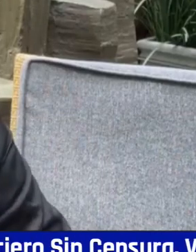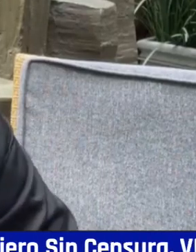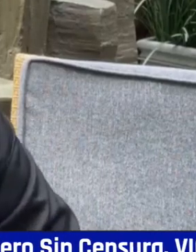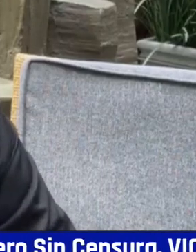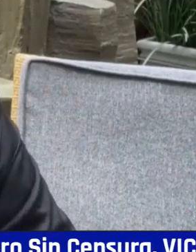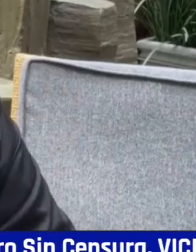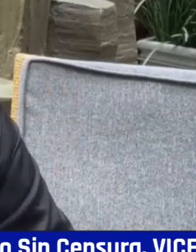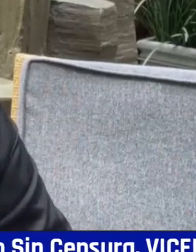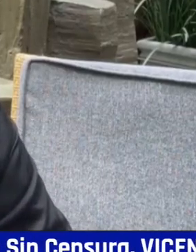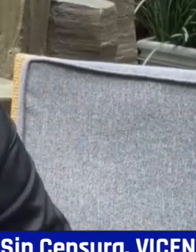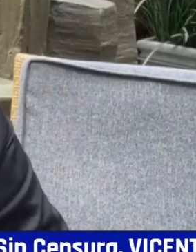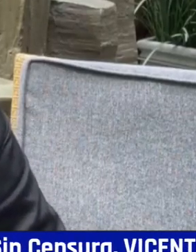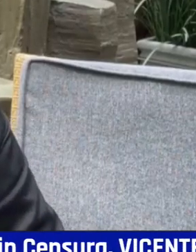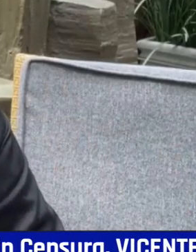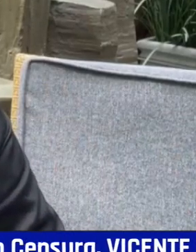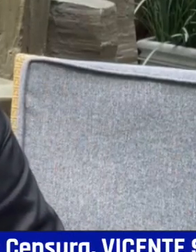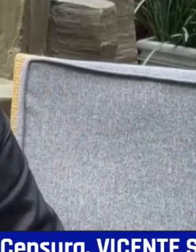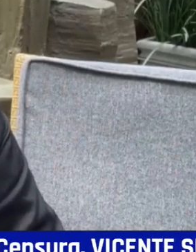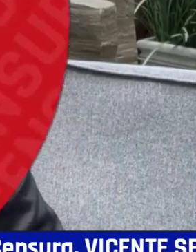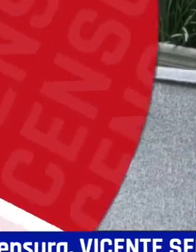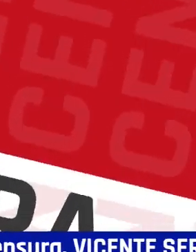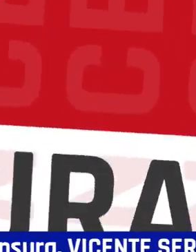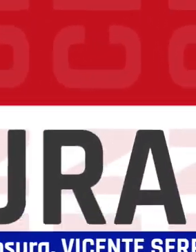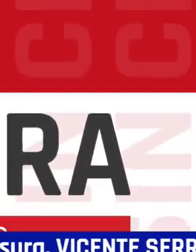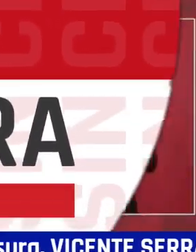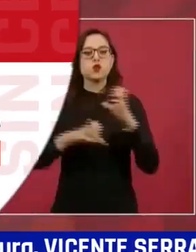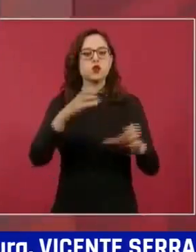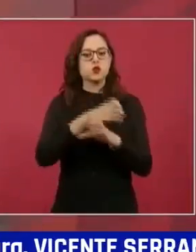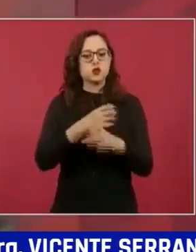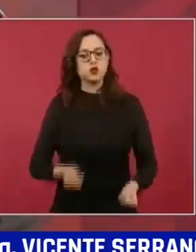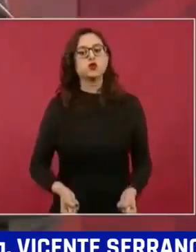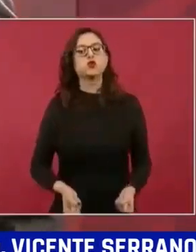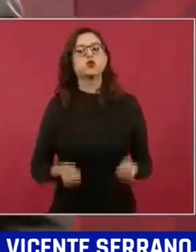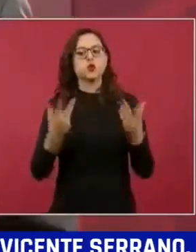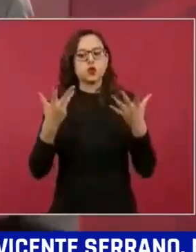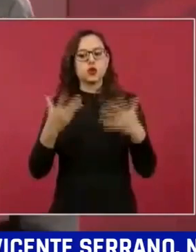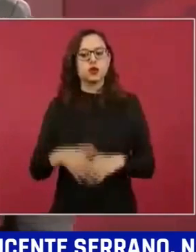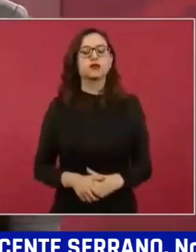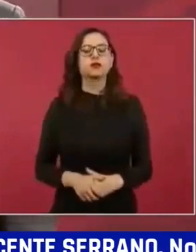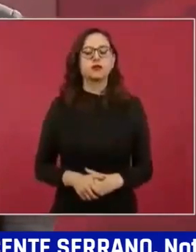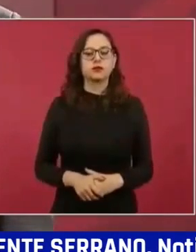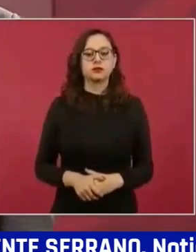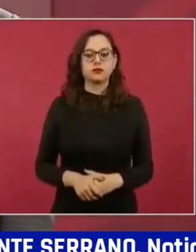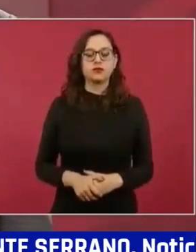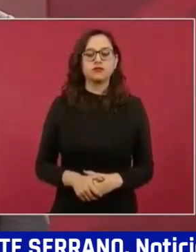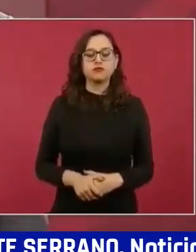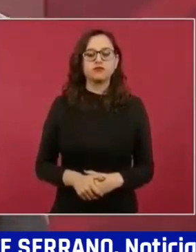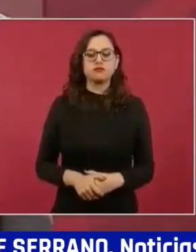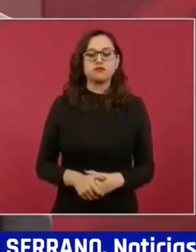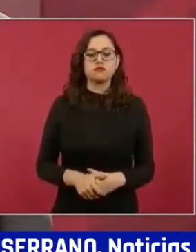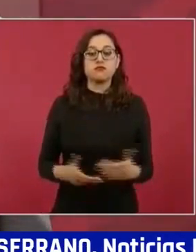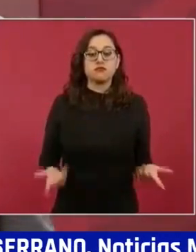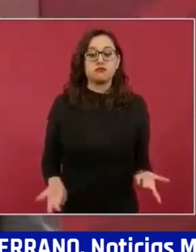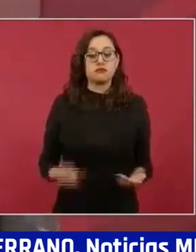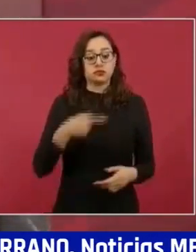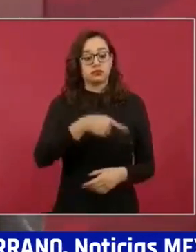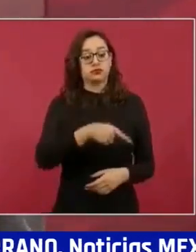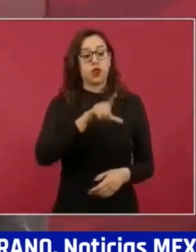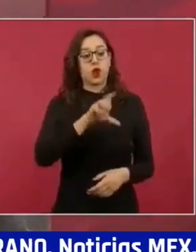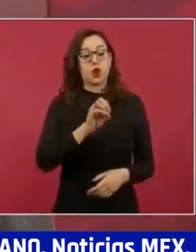Manuel López Obrador en la mañanera. Le sigo preguntando a señor Loret de Mola,